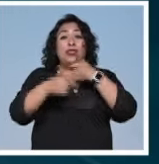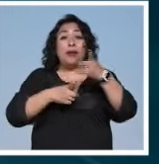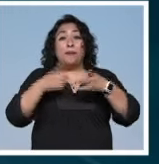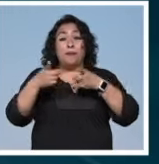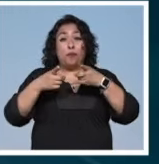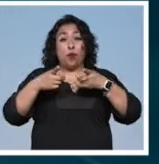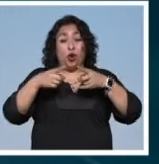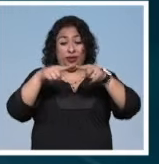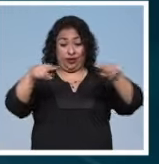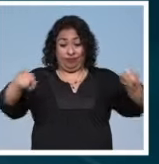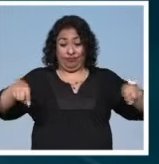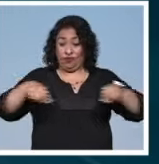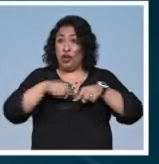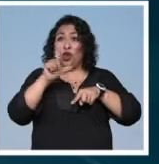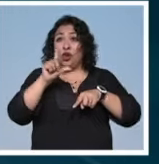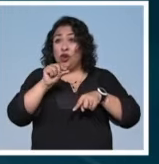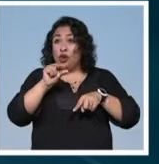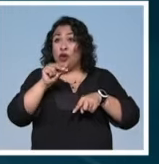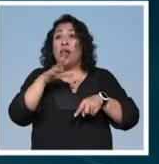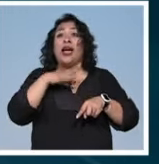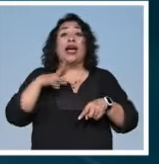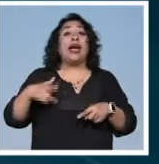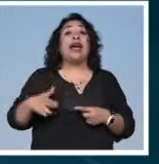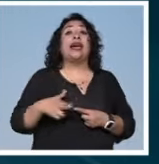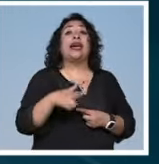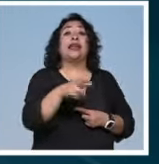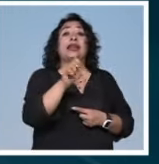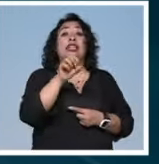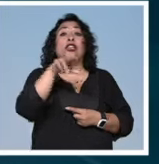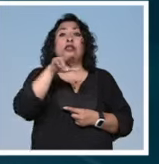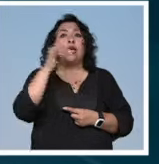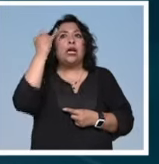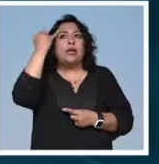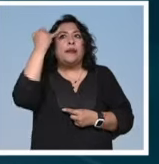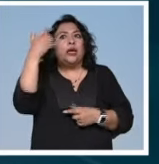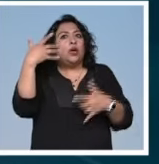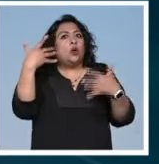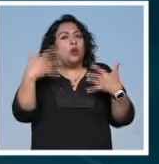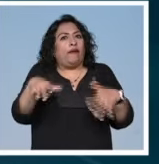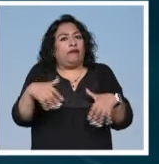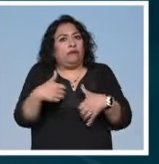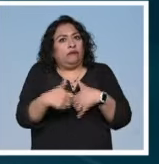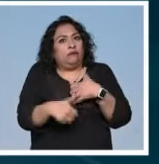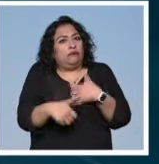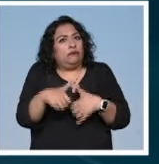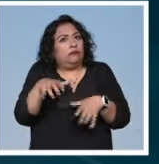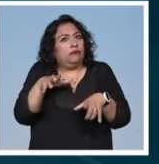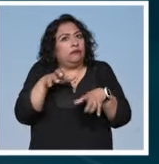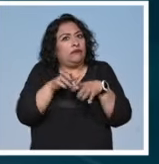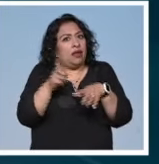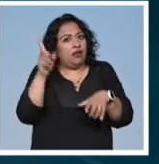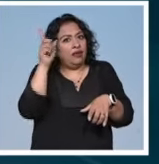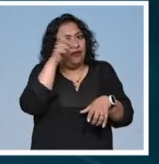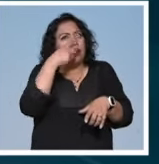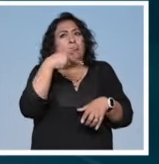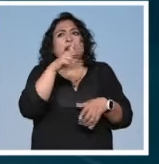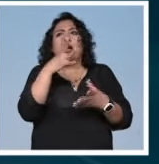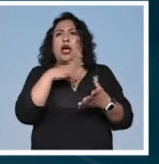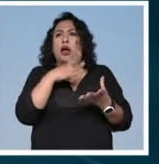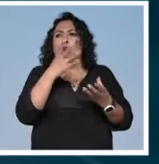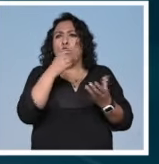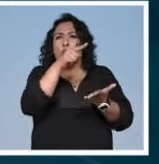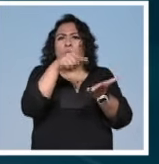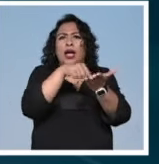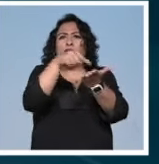a estar sobre todo el río Sena. Entonces te imaginas que es un gran desafío, pero hay muchos lugares de